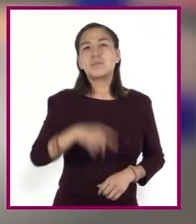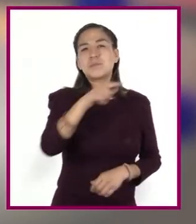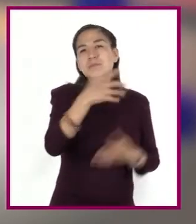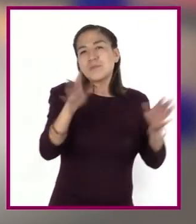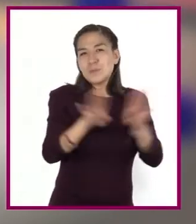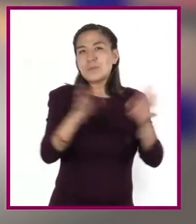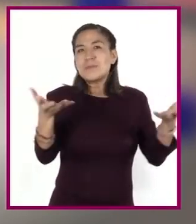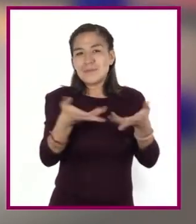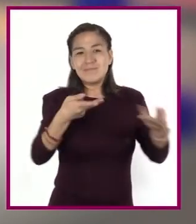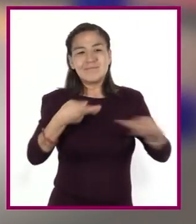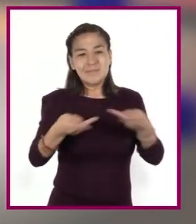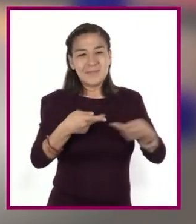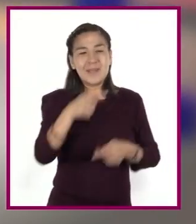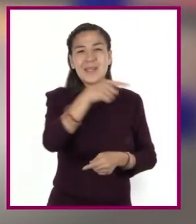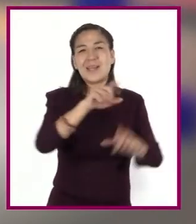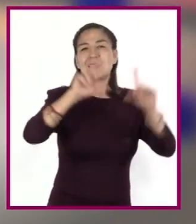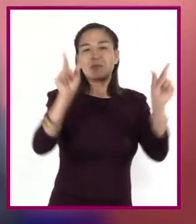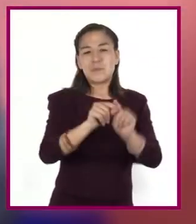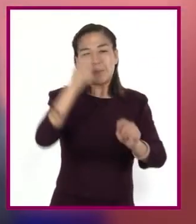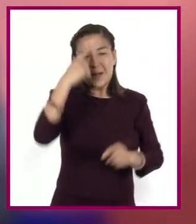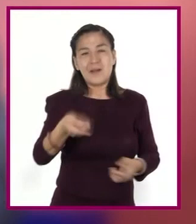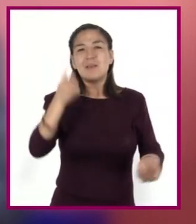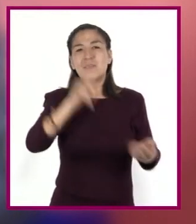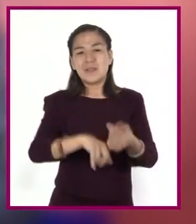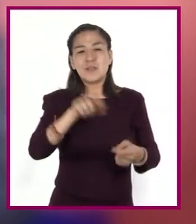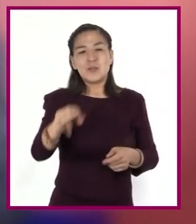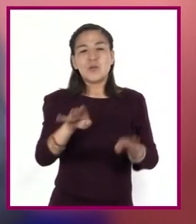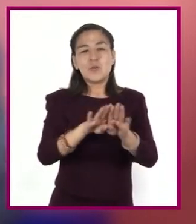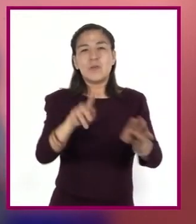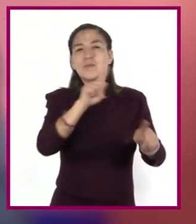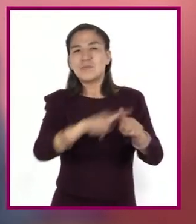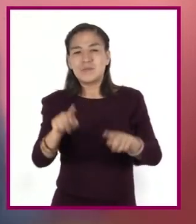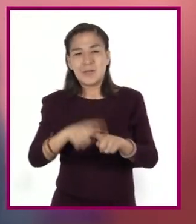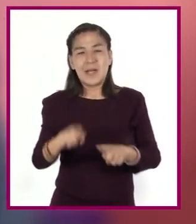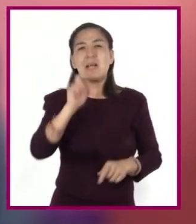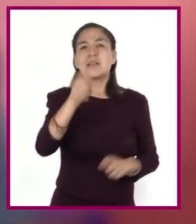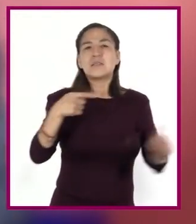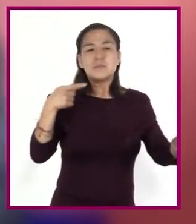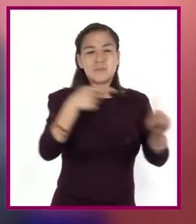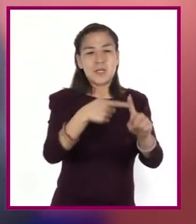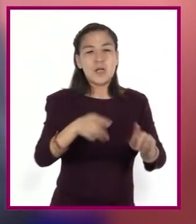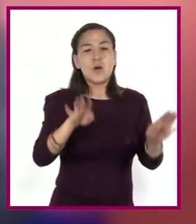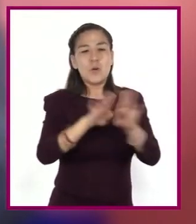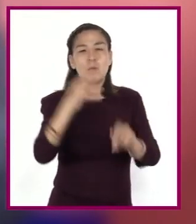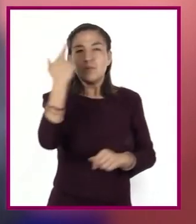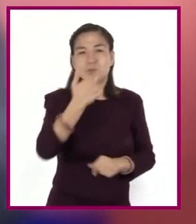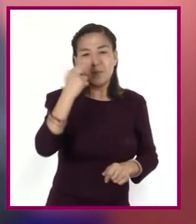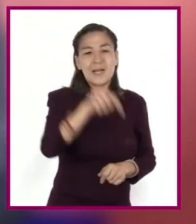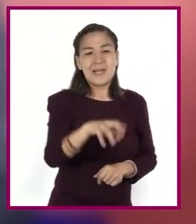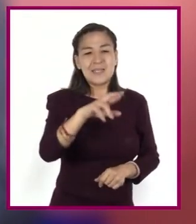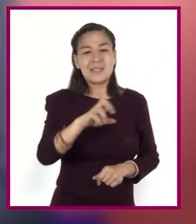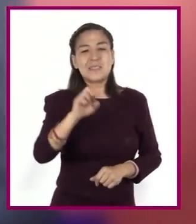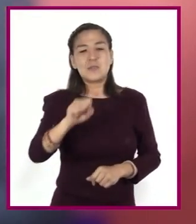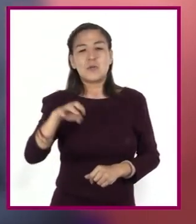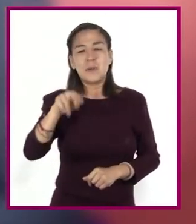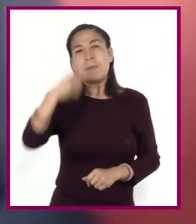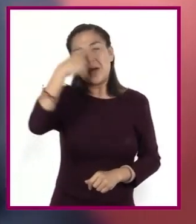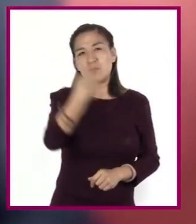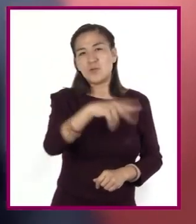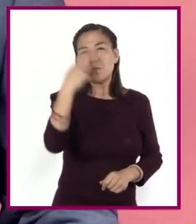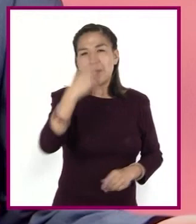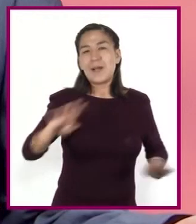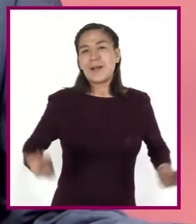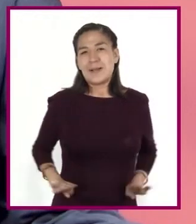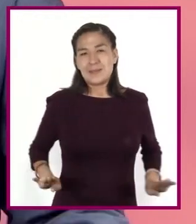que integren la información de varias fuentes, cuyo propósito fue explorar resúmenes para analizar sus